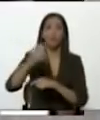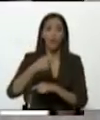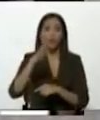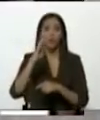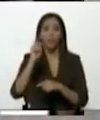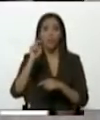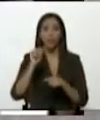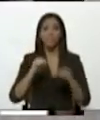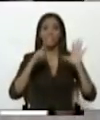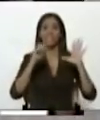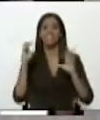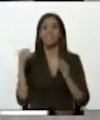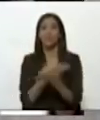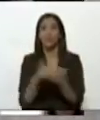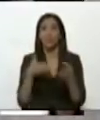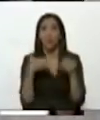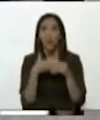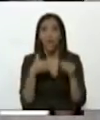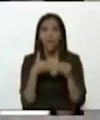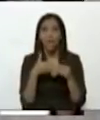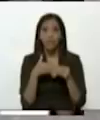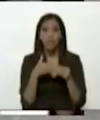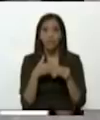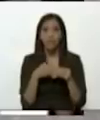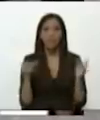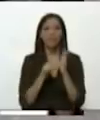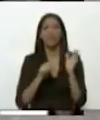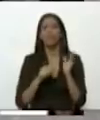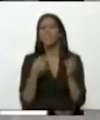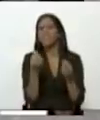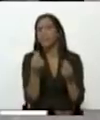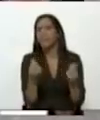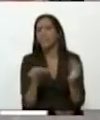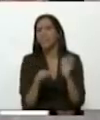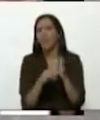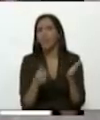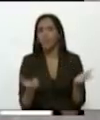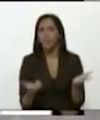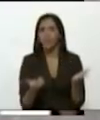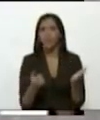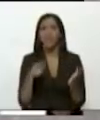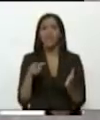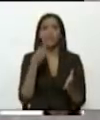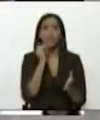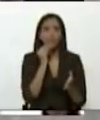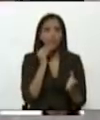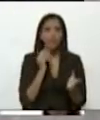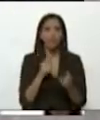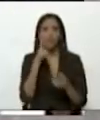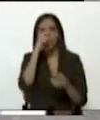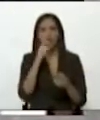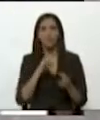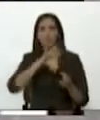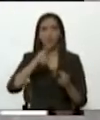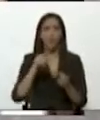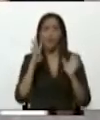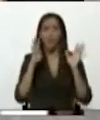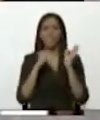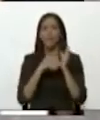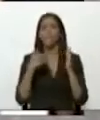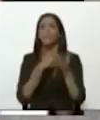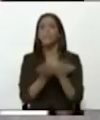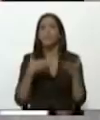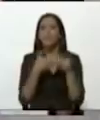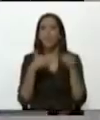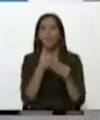que son $700,000,000. ¿Para dónde va el billete? ¿Para dónde va esa plata? Esos muchachos en un año se robarían $90,000,000